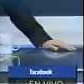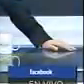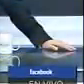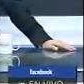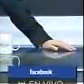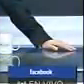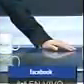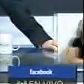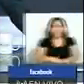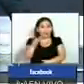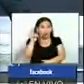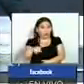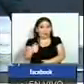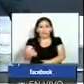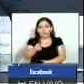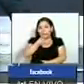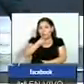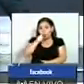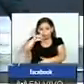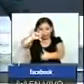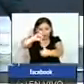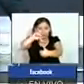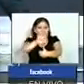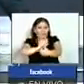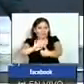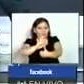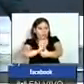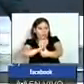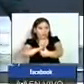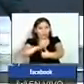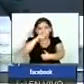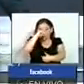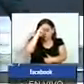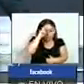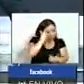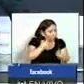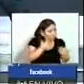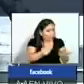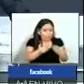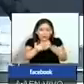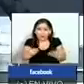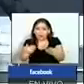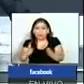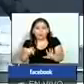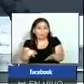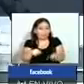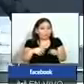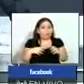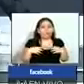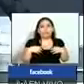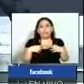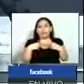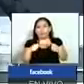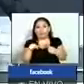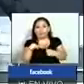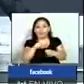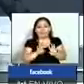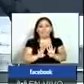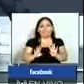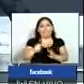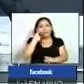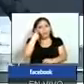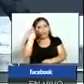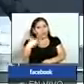Vamos con información regional Su labor por salvar vidas Los ubica En la línea De riesgo En